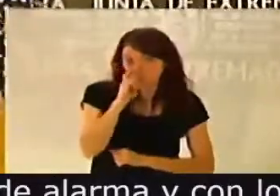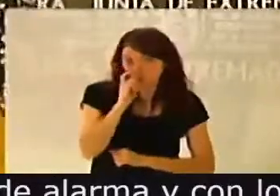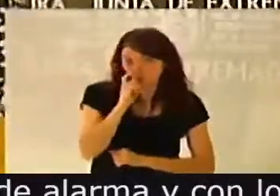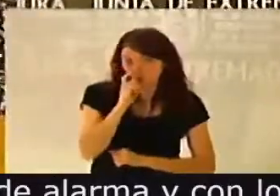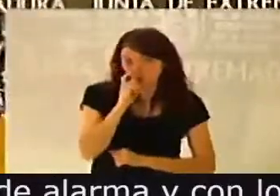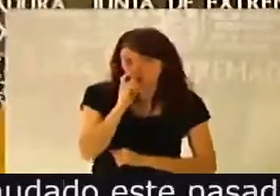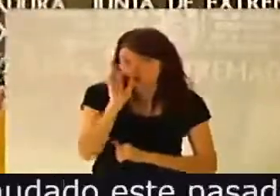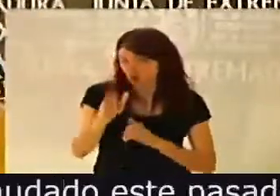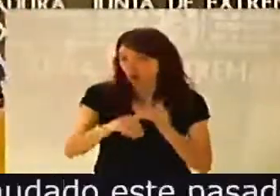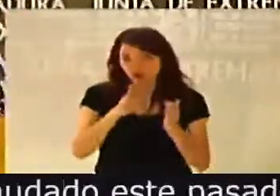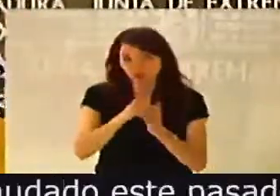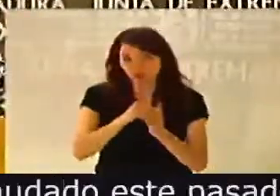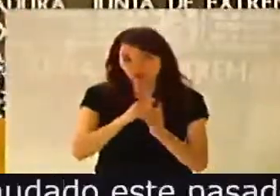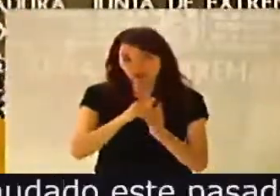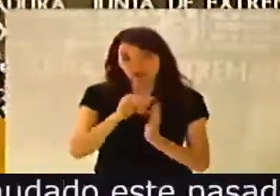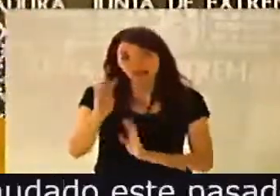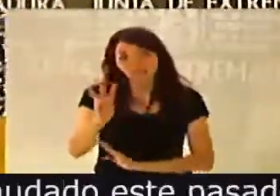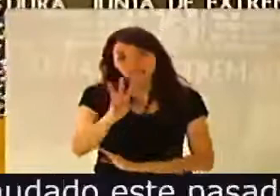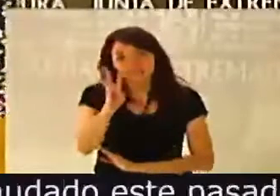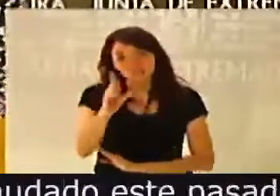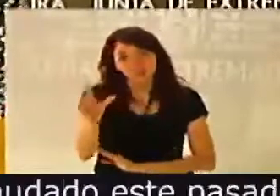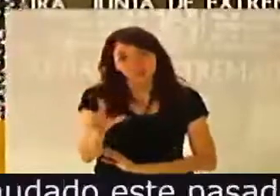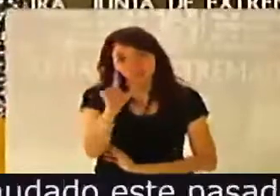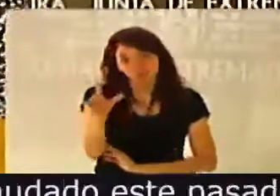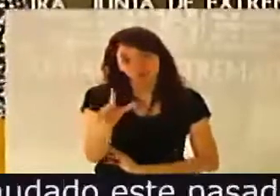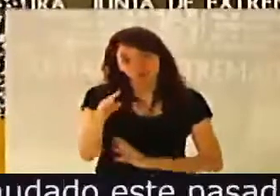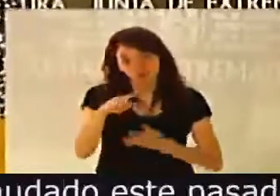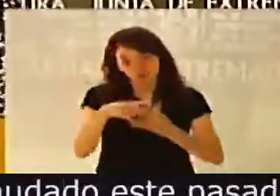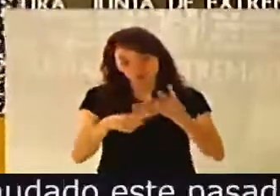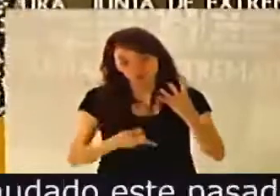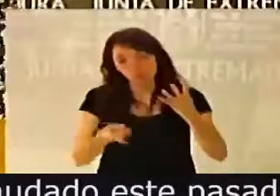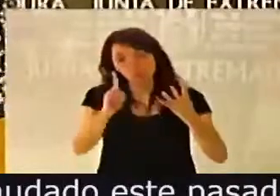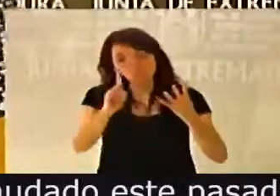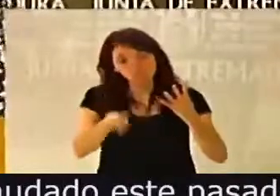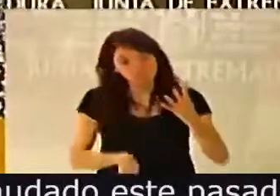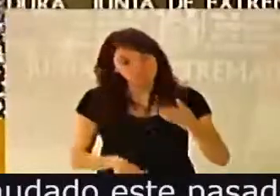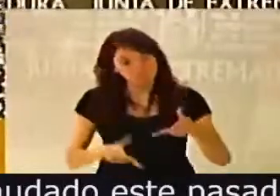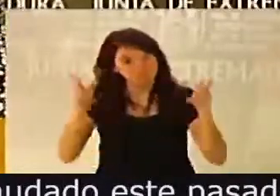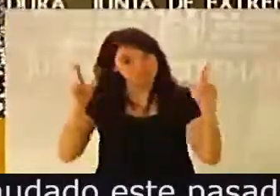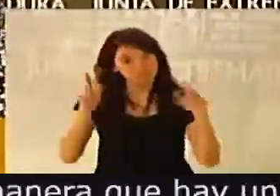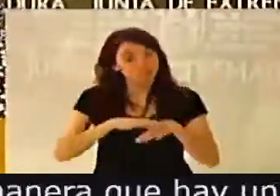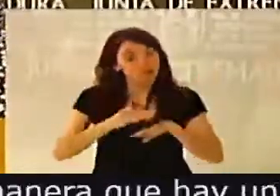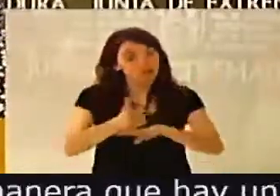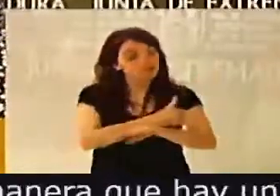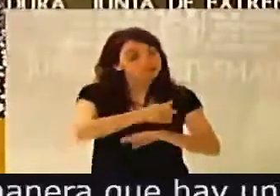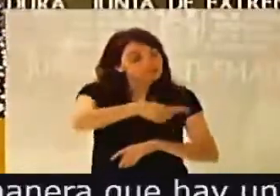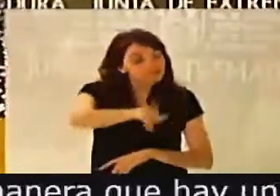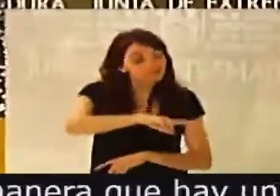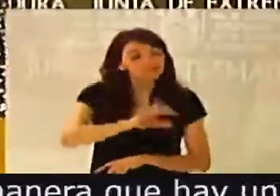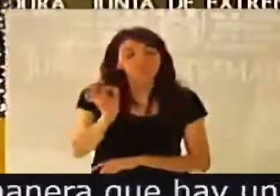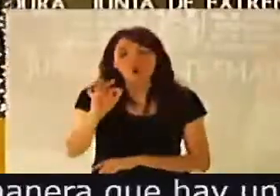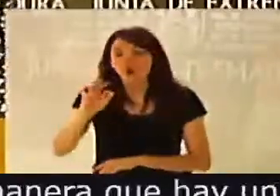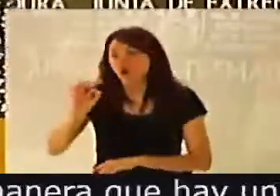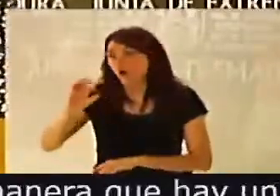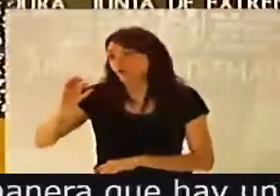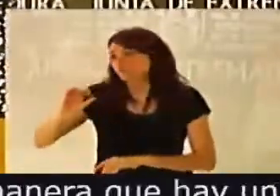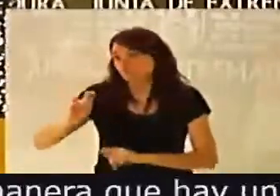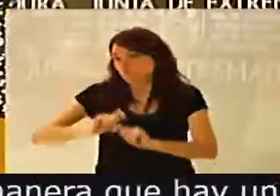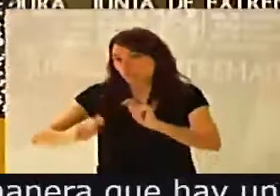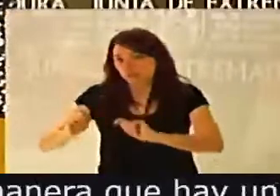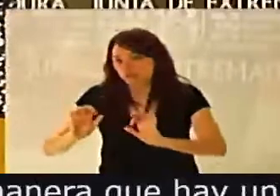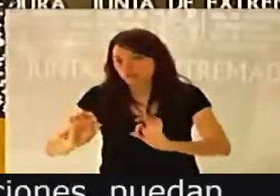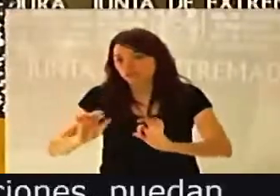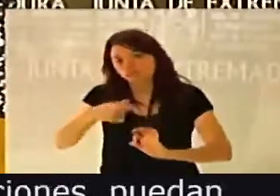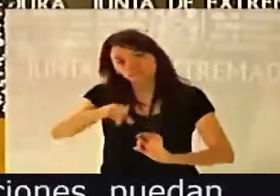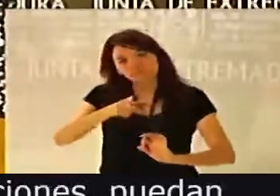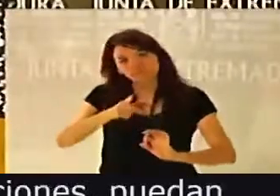estarán hasta el 3 de julio, de tal manera que hay un mes más para que los ciudadanos, las organizaciones, puedan proponer